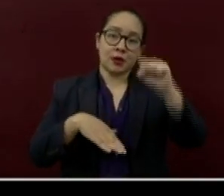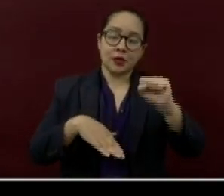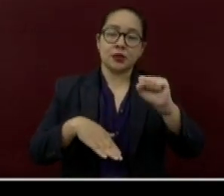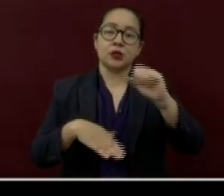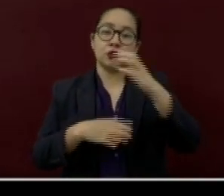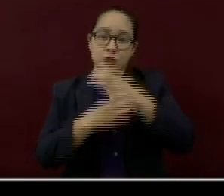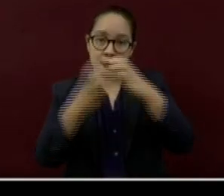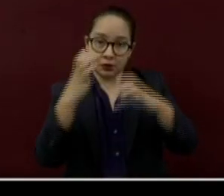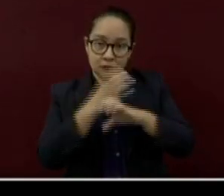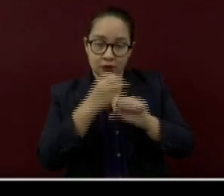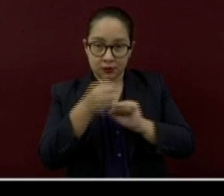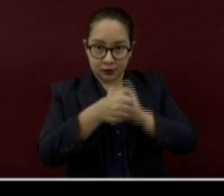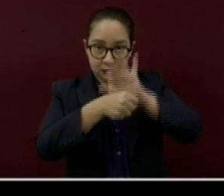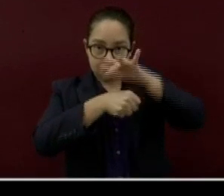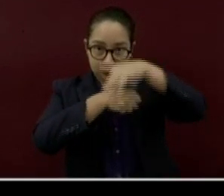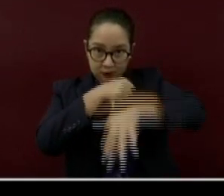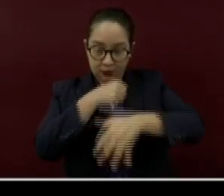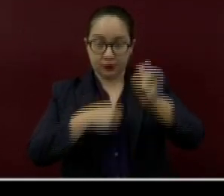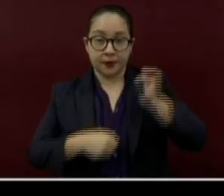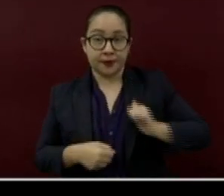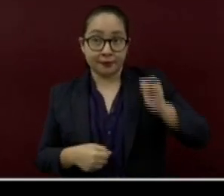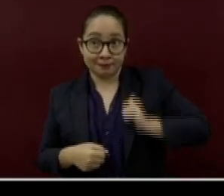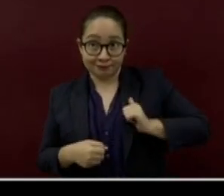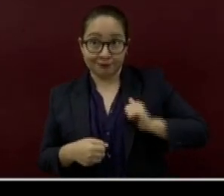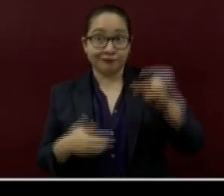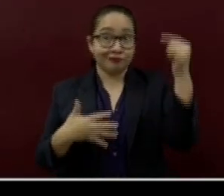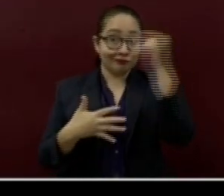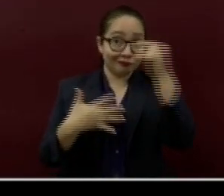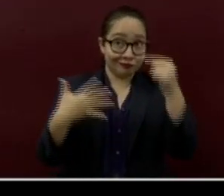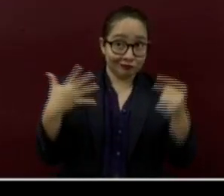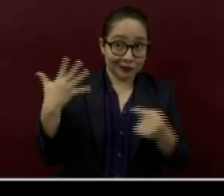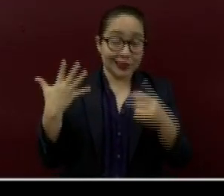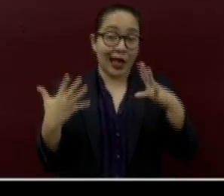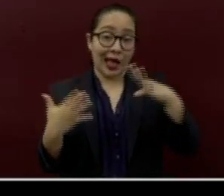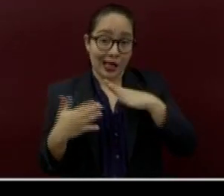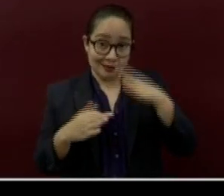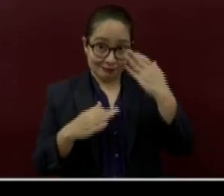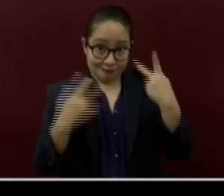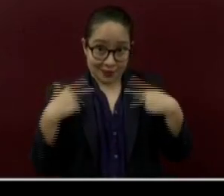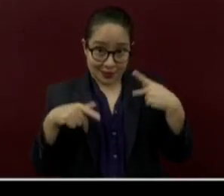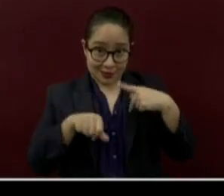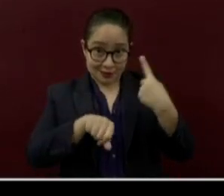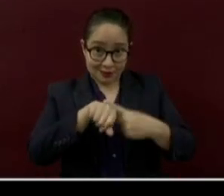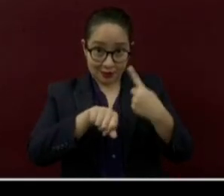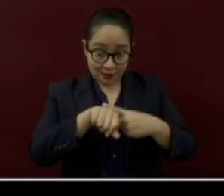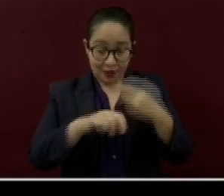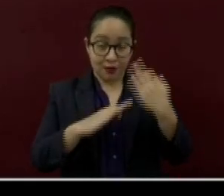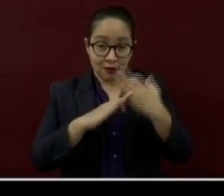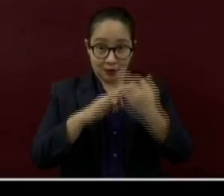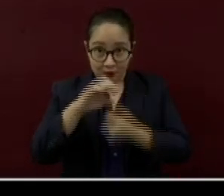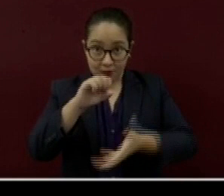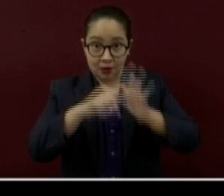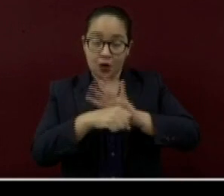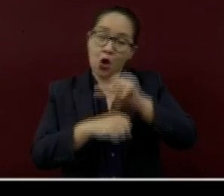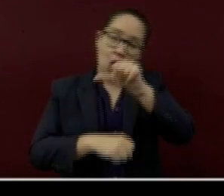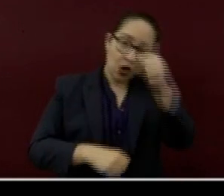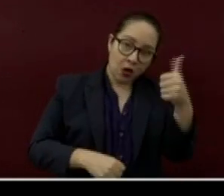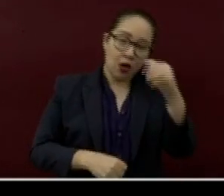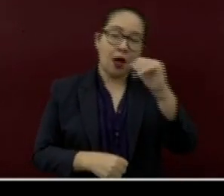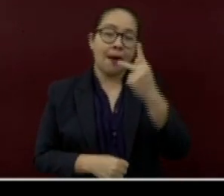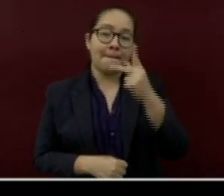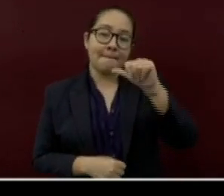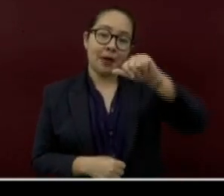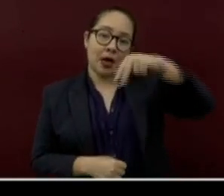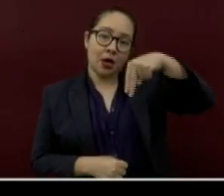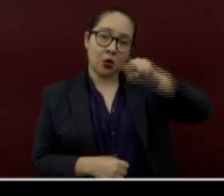andrés tuxtla y la antigua presentan casos actuales otros como pánuco camerino z